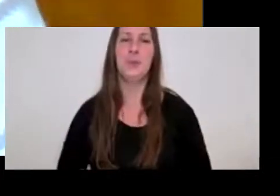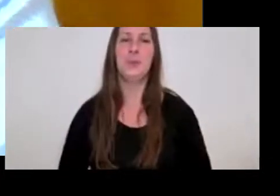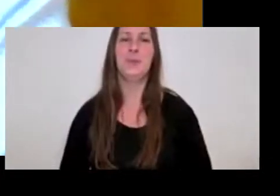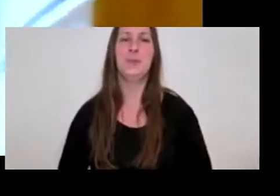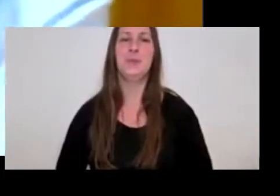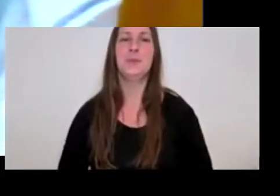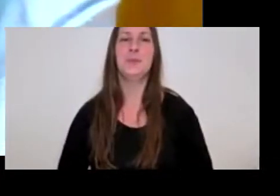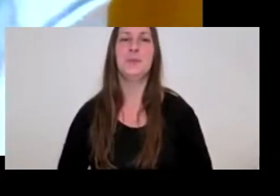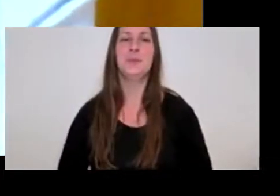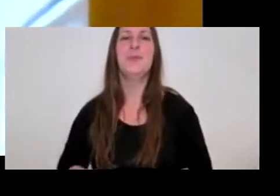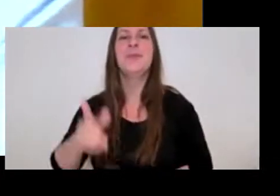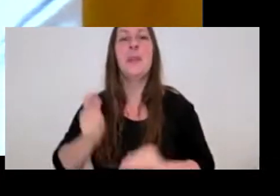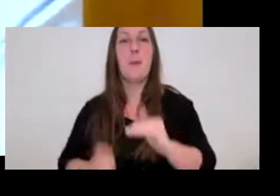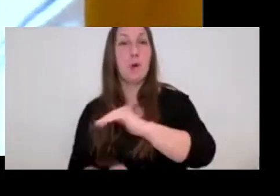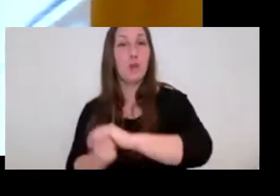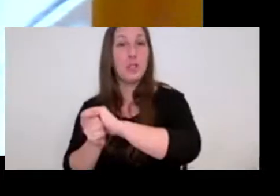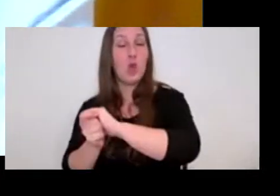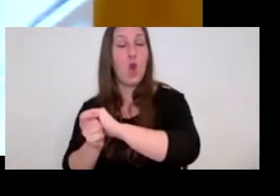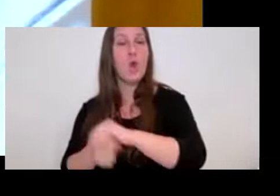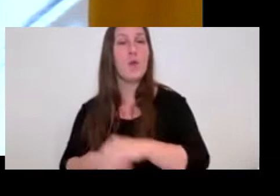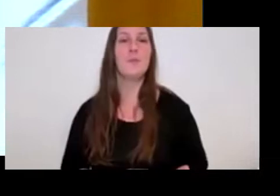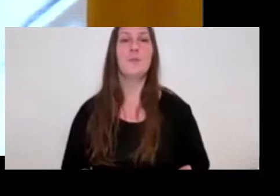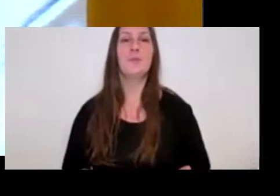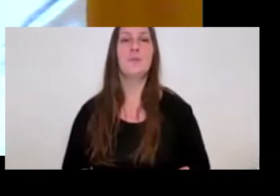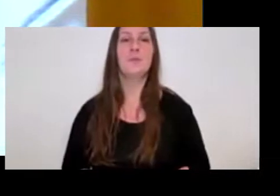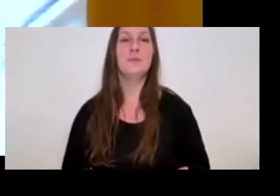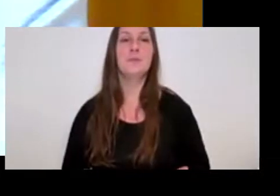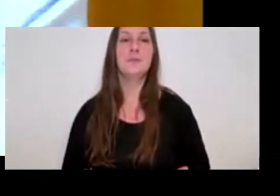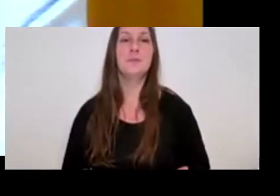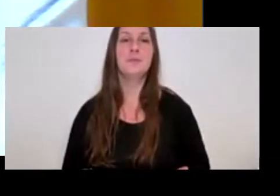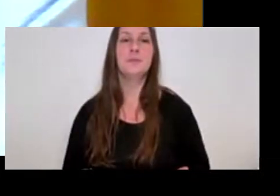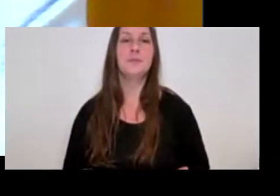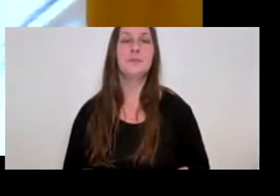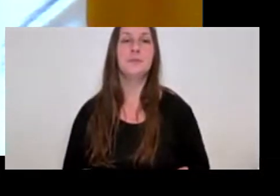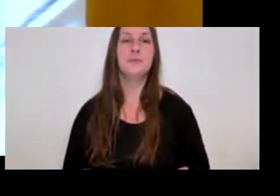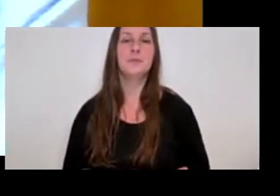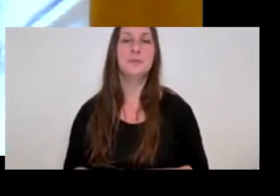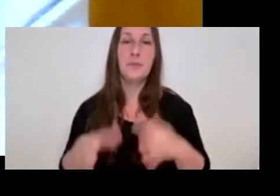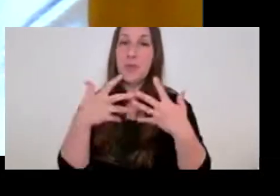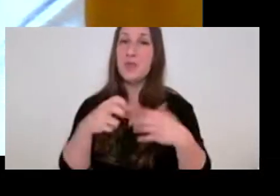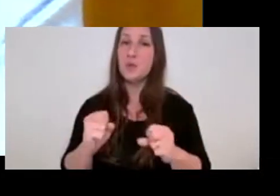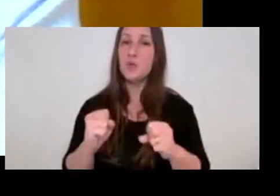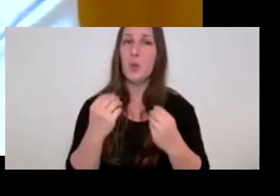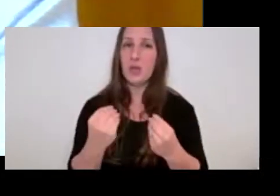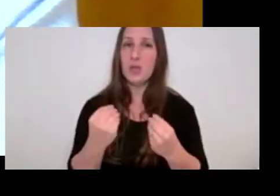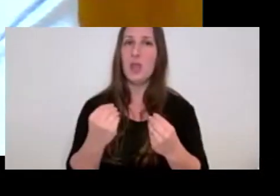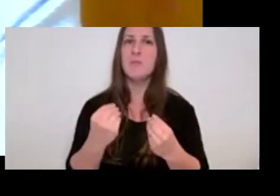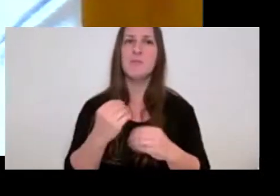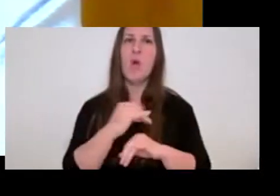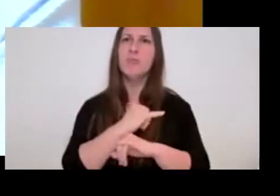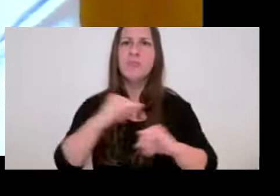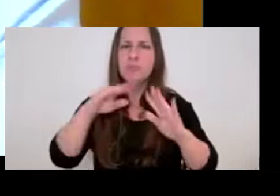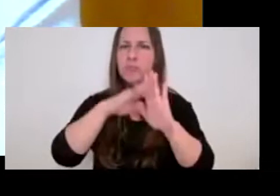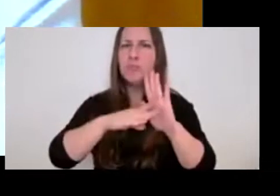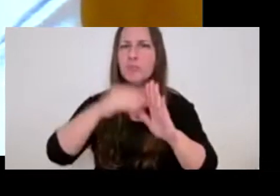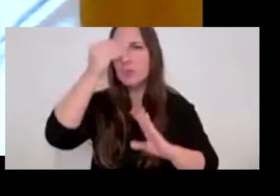en las importaciones y en las exportaciones, descubrí que, por datos oficiales, ¿qué es lo que más